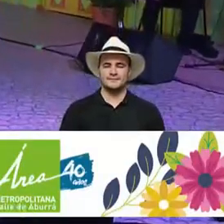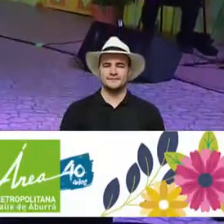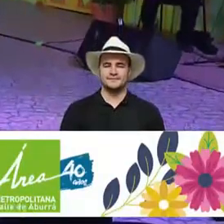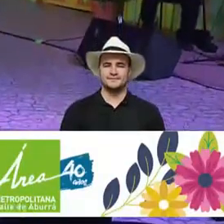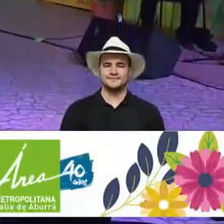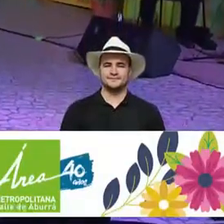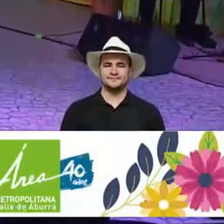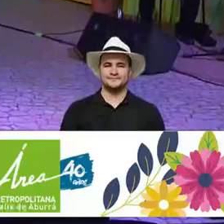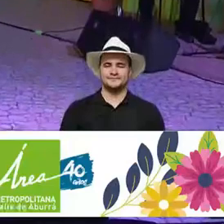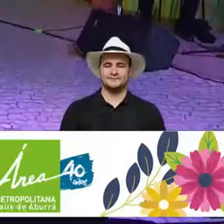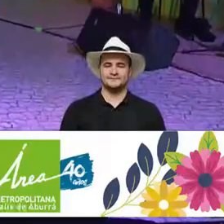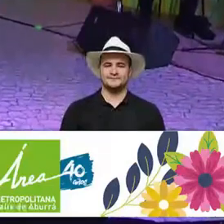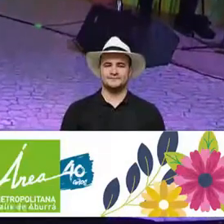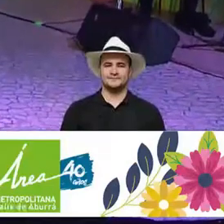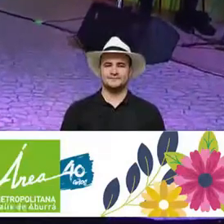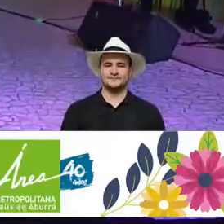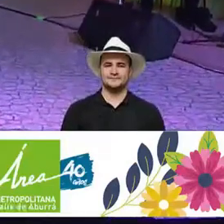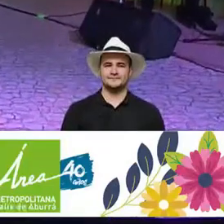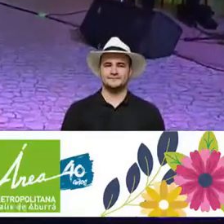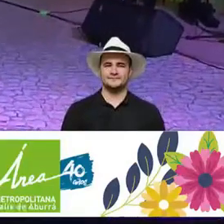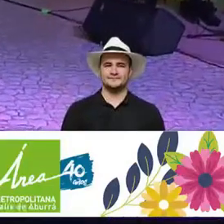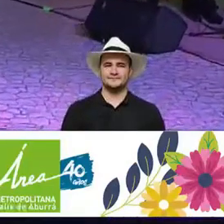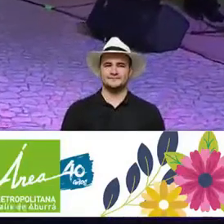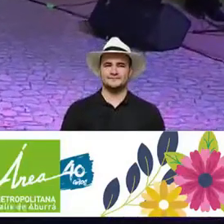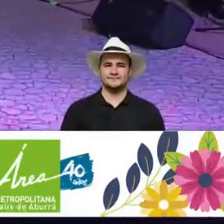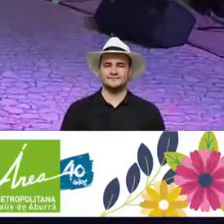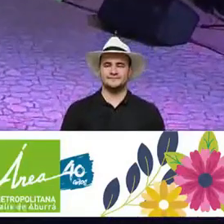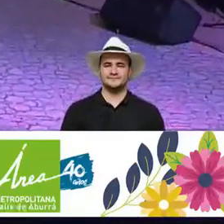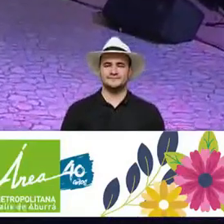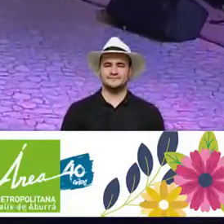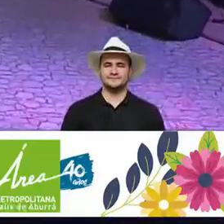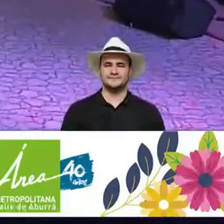y área metropolitana del valle de aburrá futuro sostenible 40 años